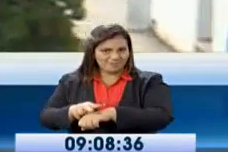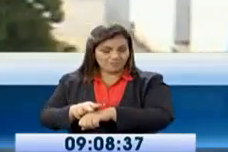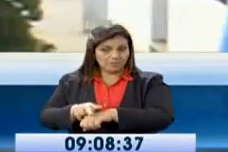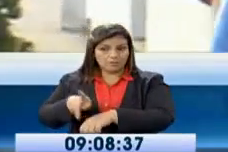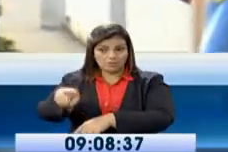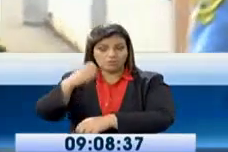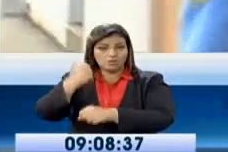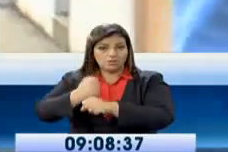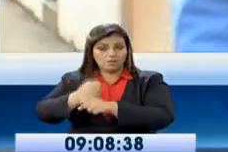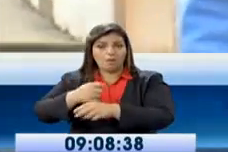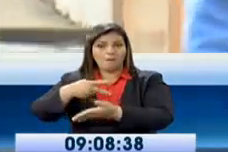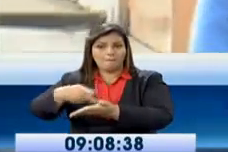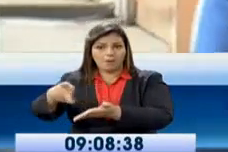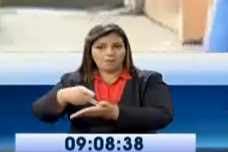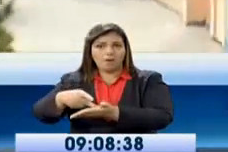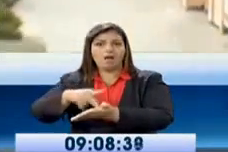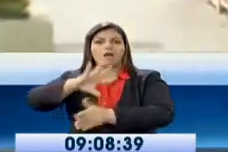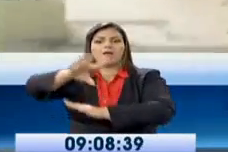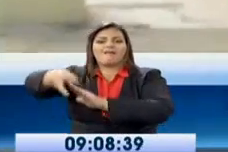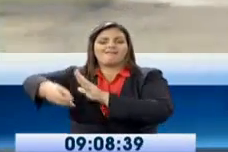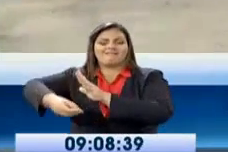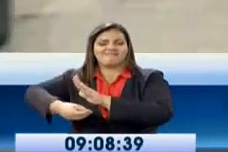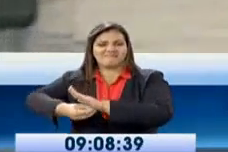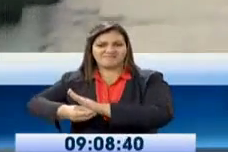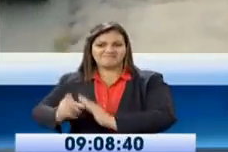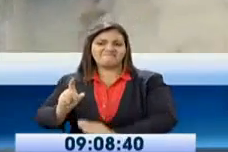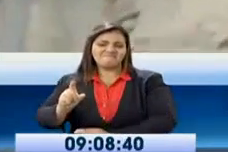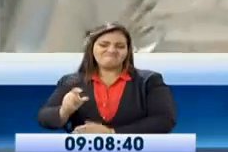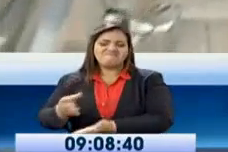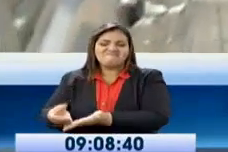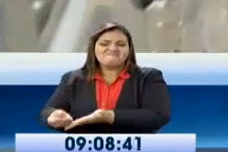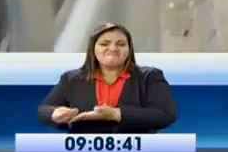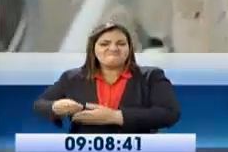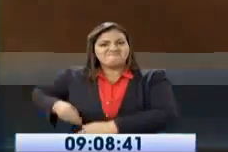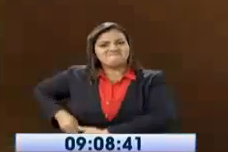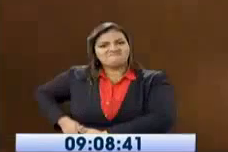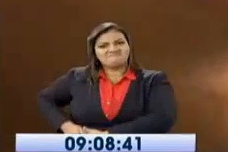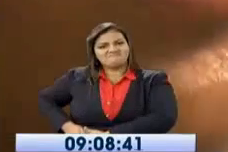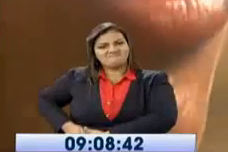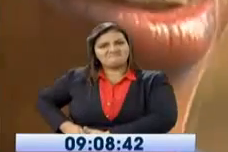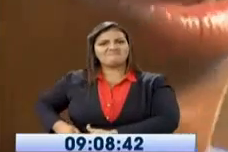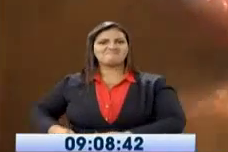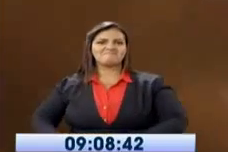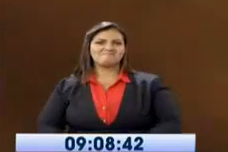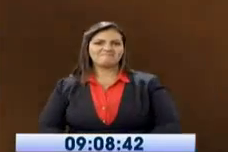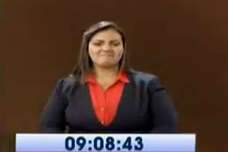económica en sus bolsillos, informó Ítalo Ruiz.